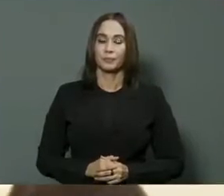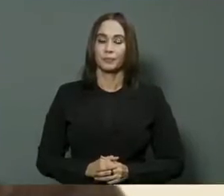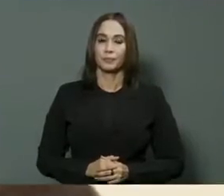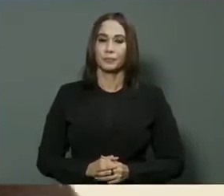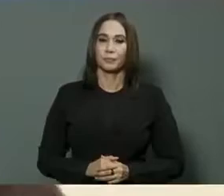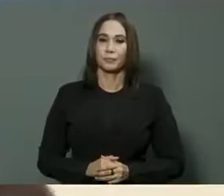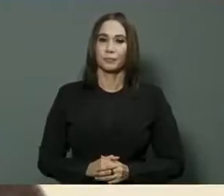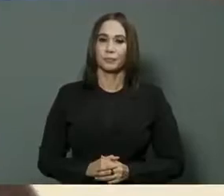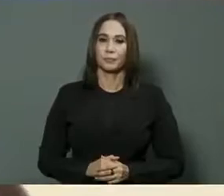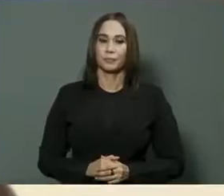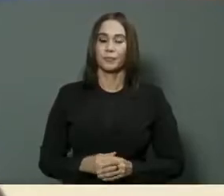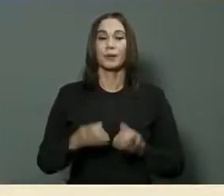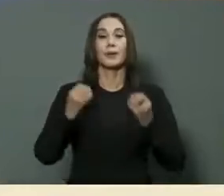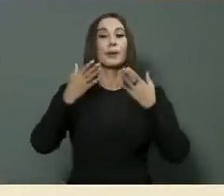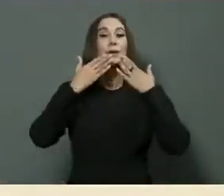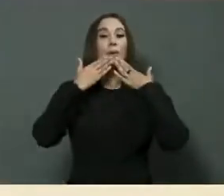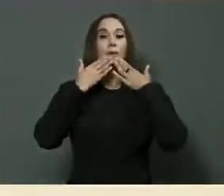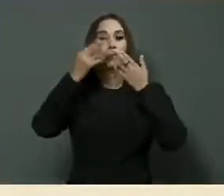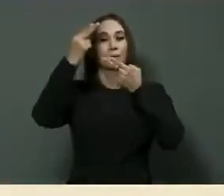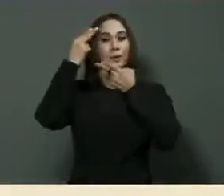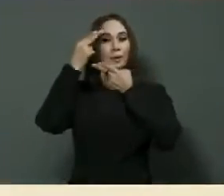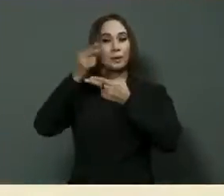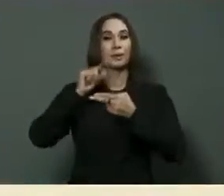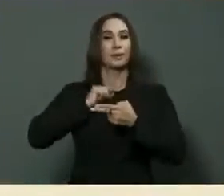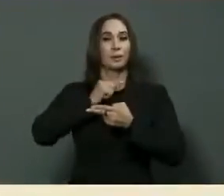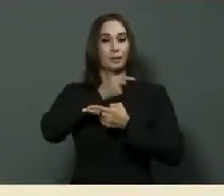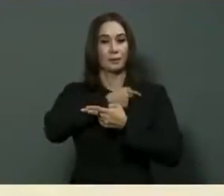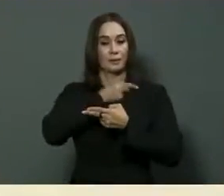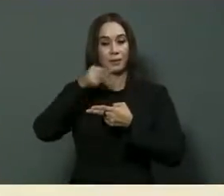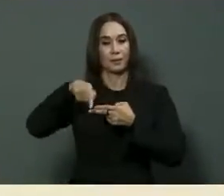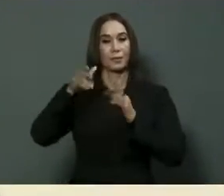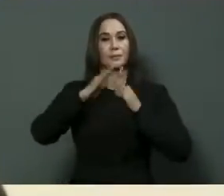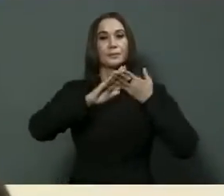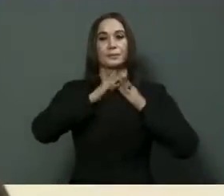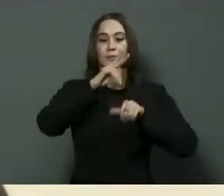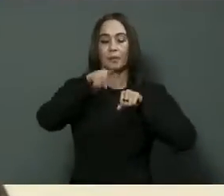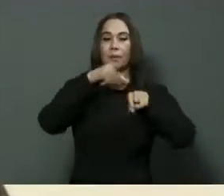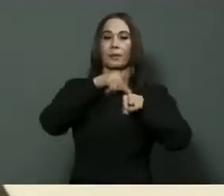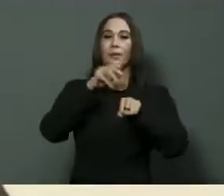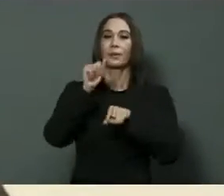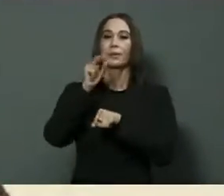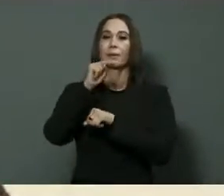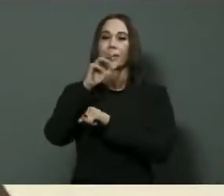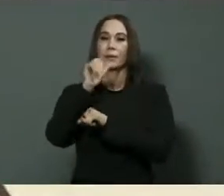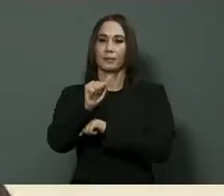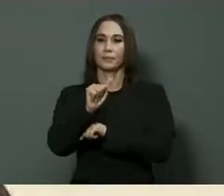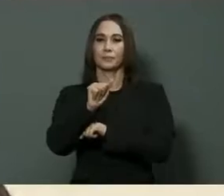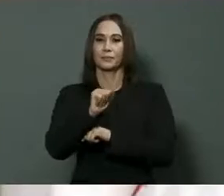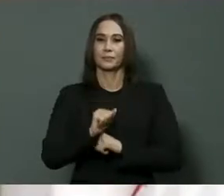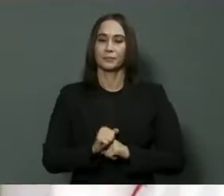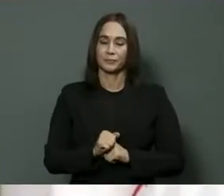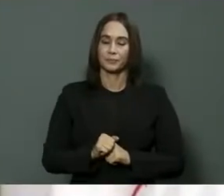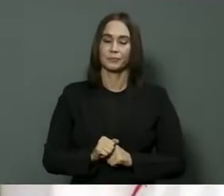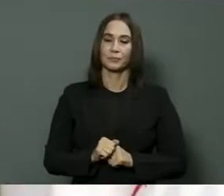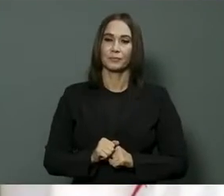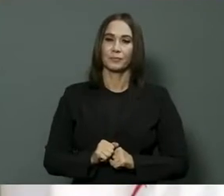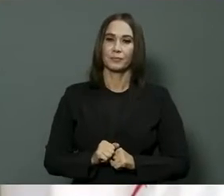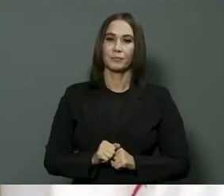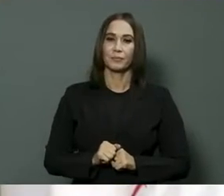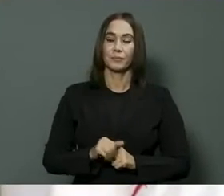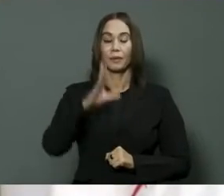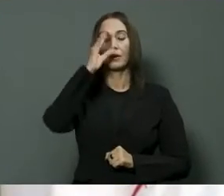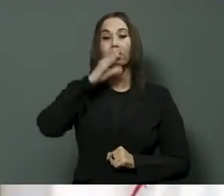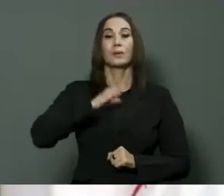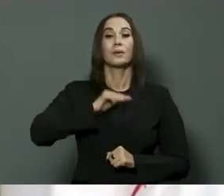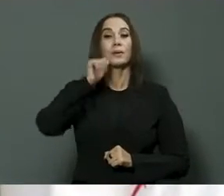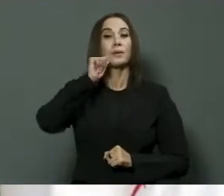Muchísimas gracias a la honorable señora gobernadora provincial, Ana Xiomara Cortés.